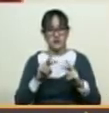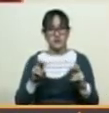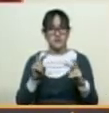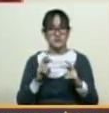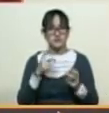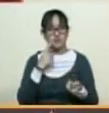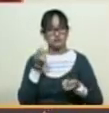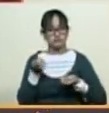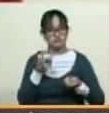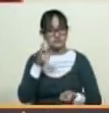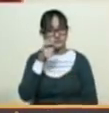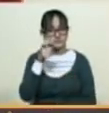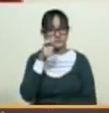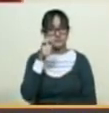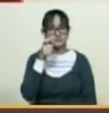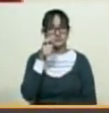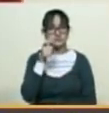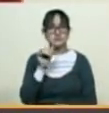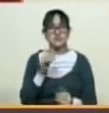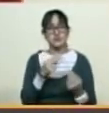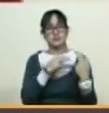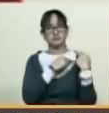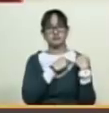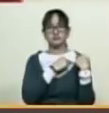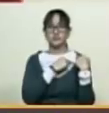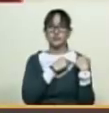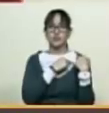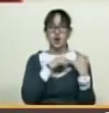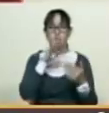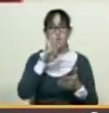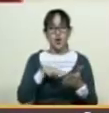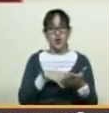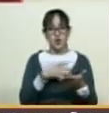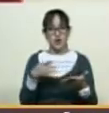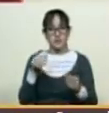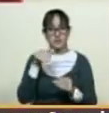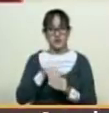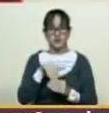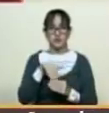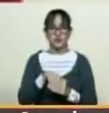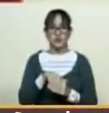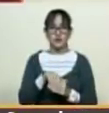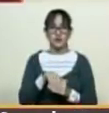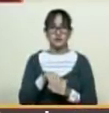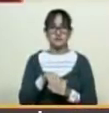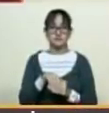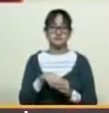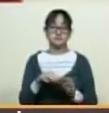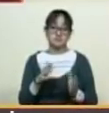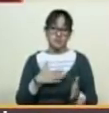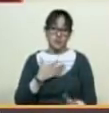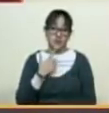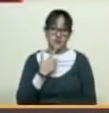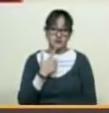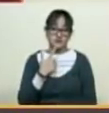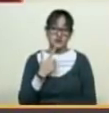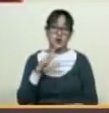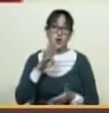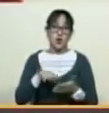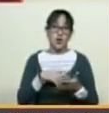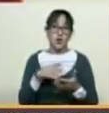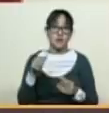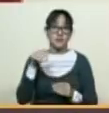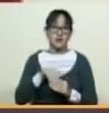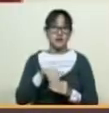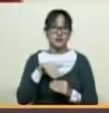el seguimiento como corresponde al cronograma electoral. Podemos decir que el cronograma